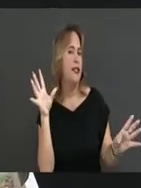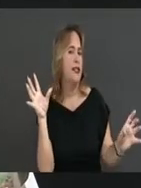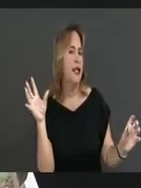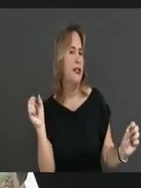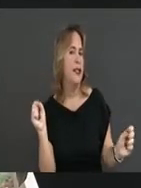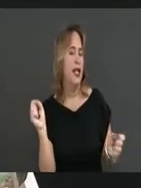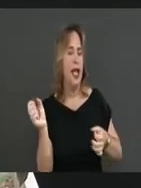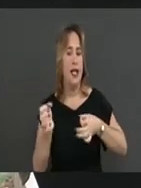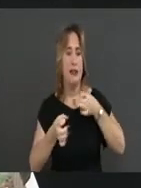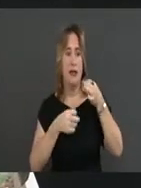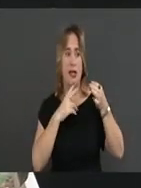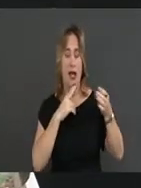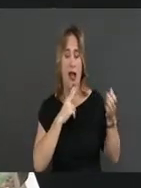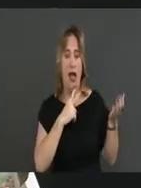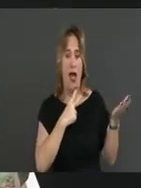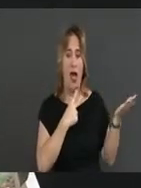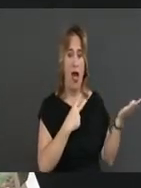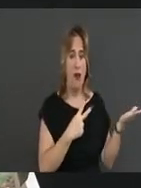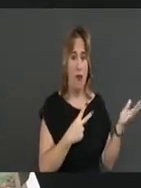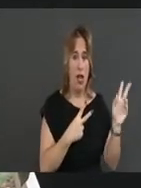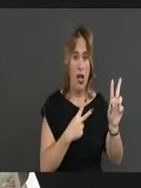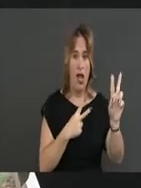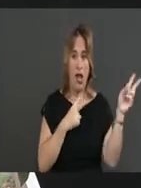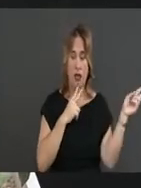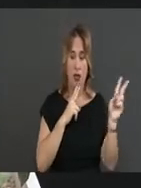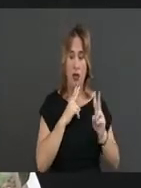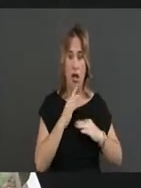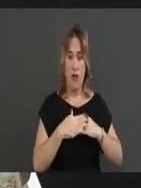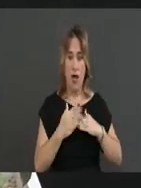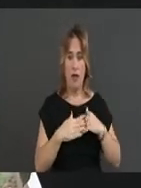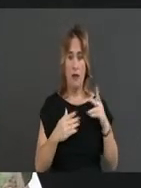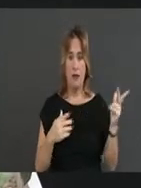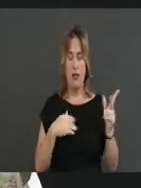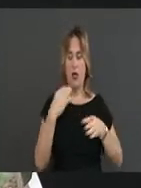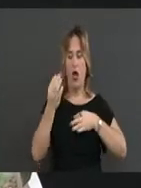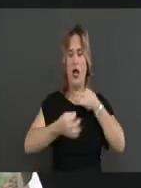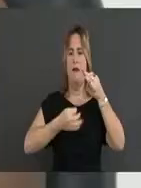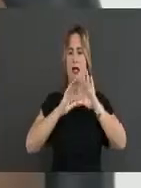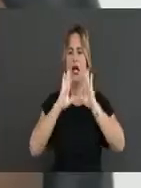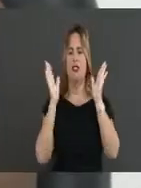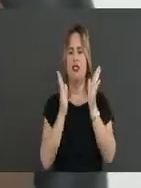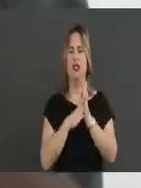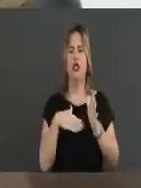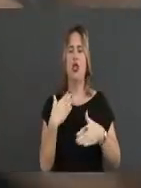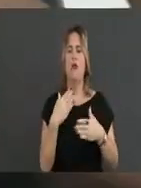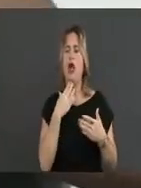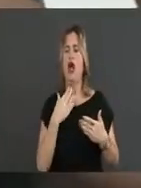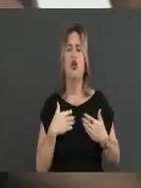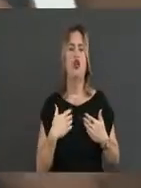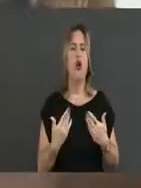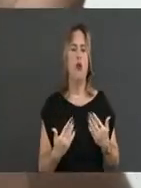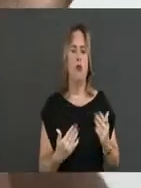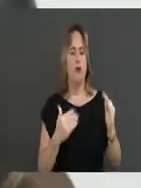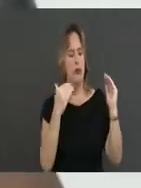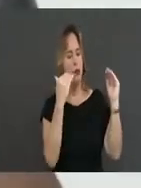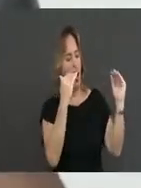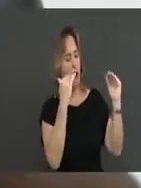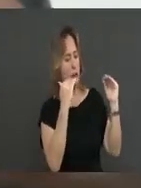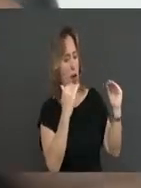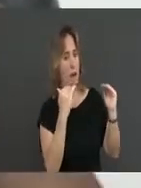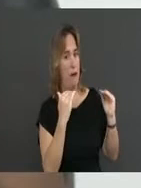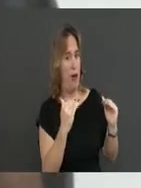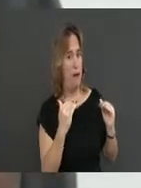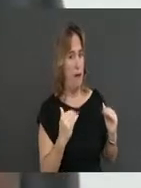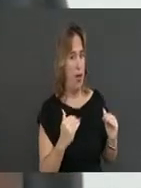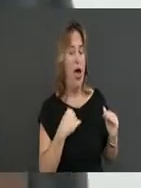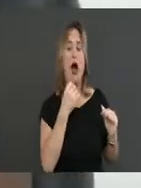donde Aguas Santiago y Aguas Turquino den amplia información acerca de cómo estamos, mira, y las cosas que